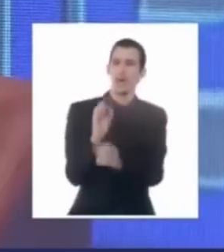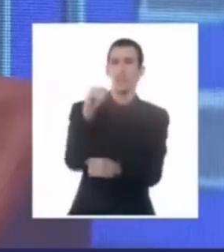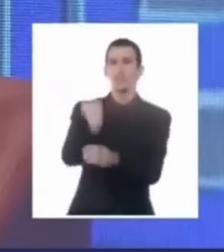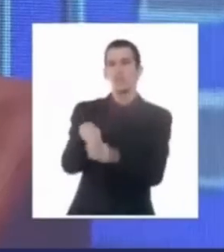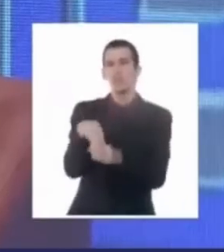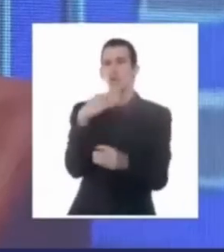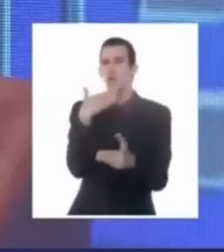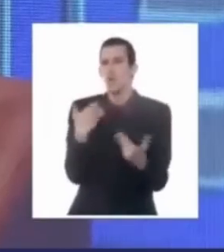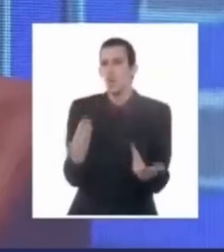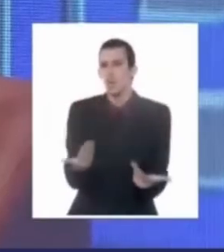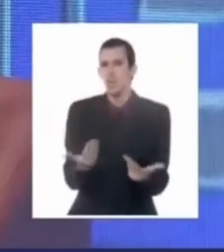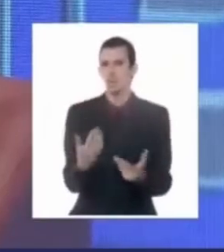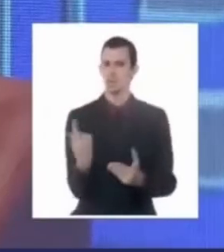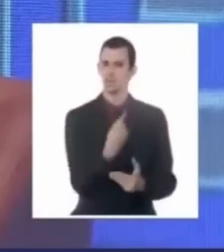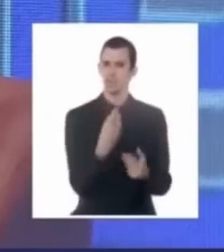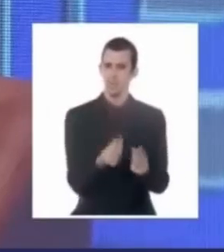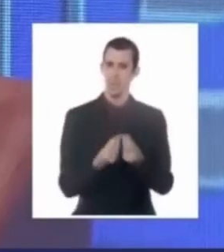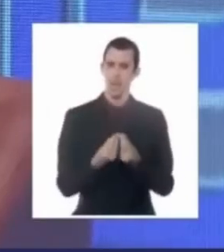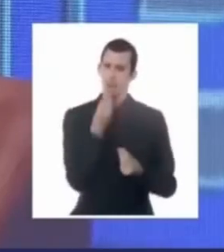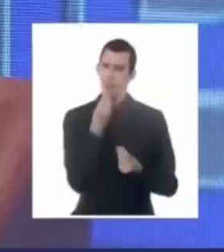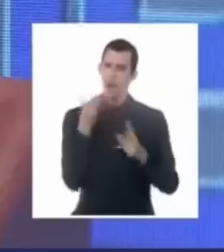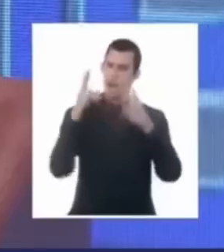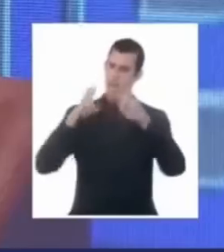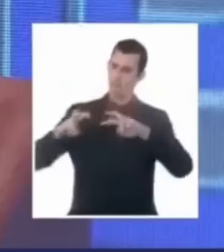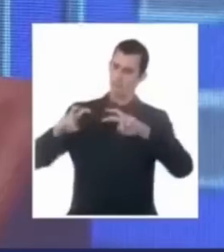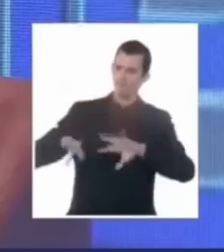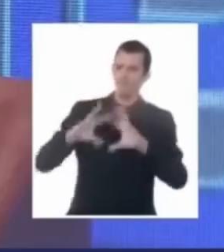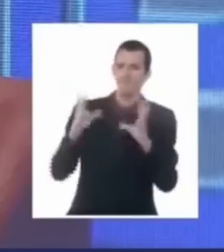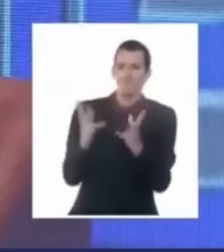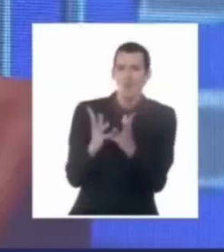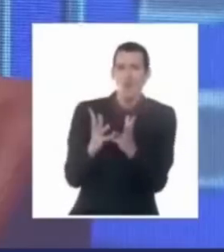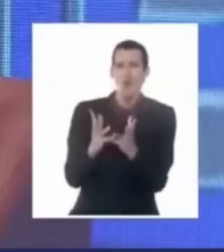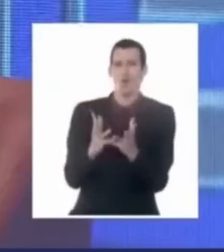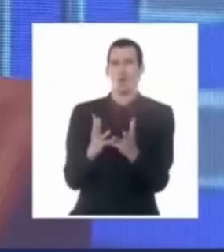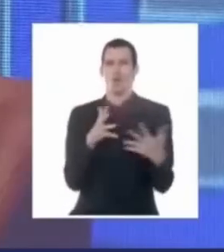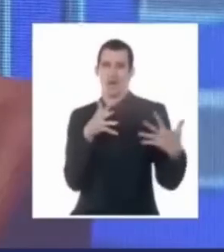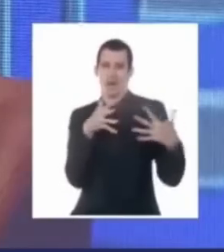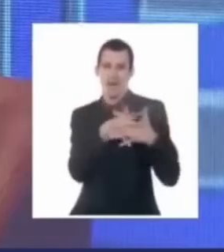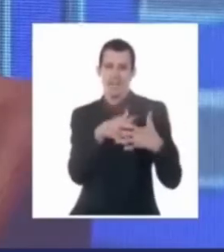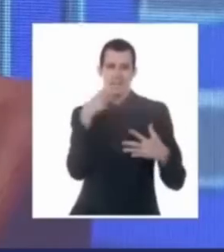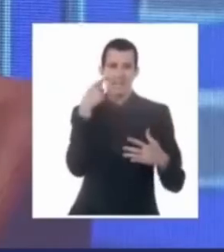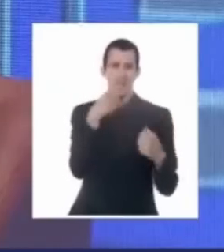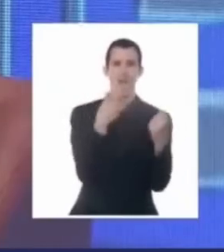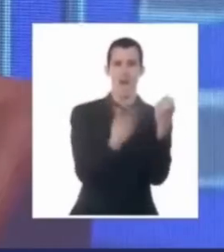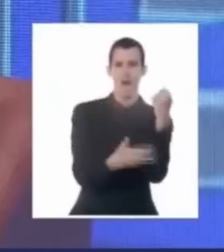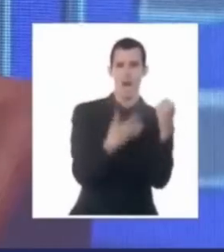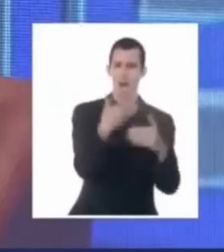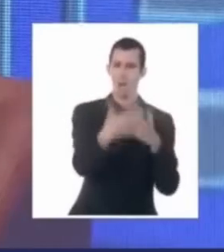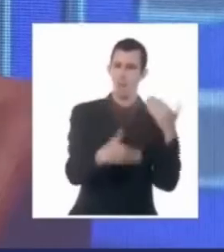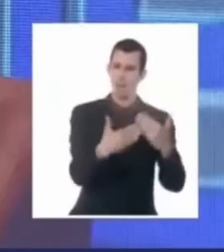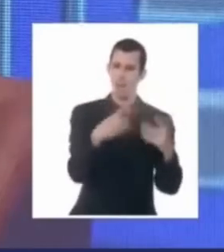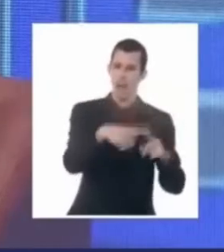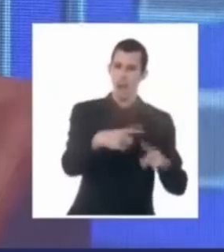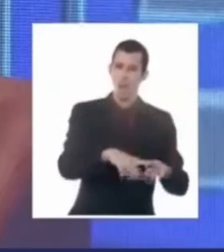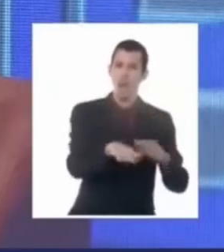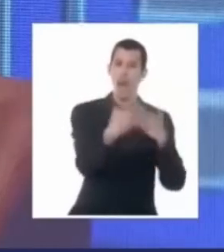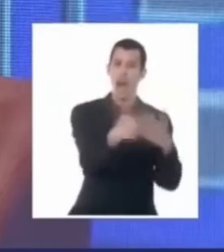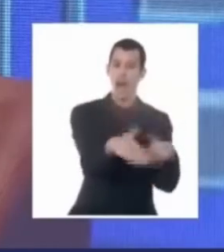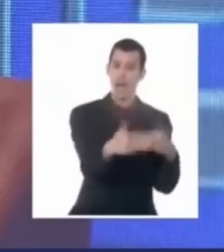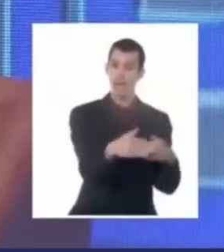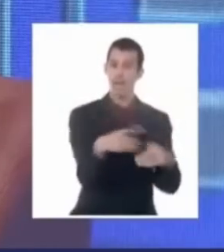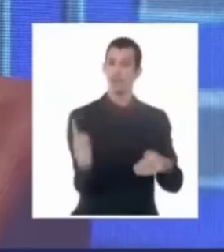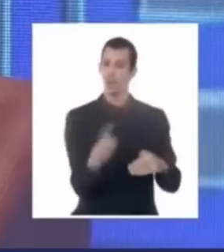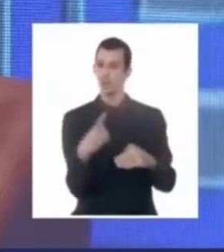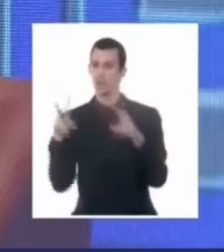una investigación en correspondencia con la demanda Y las exigencias que además de demanda